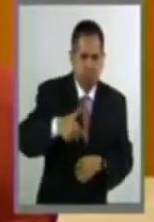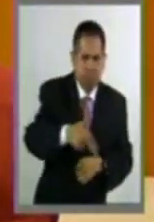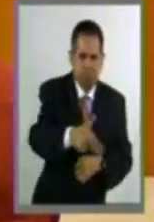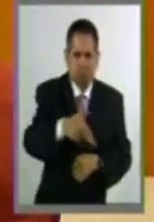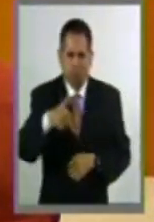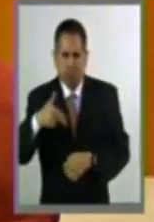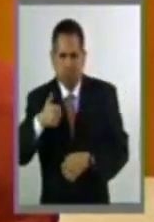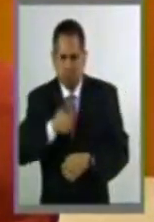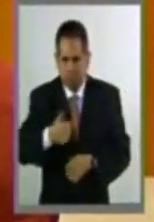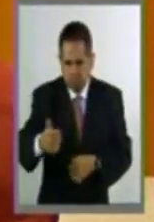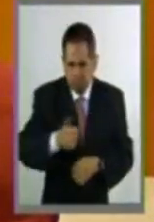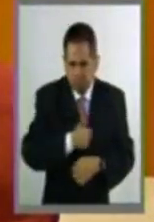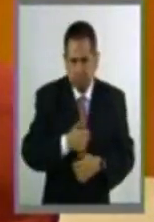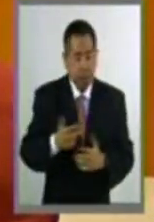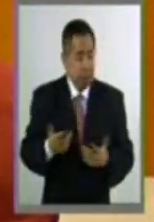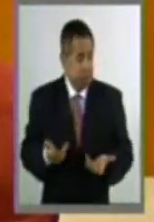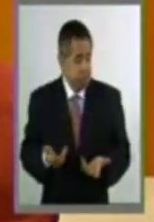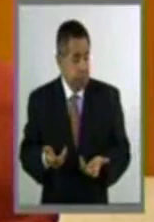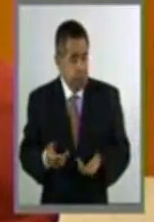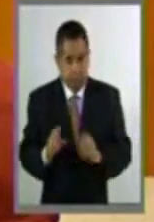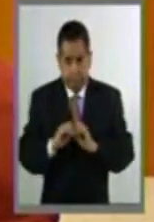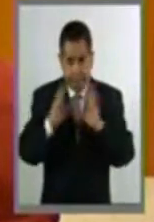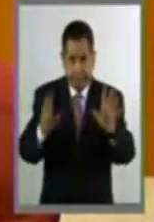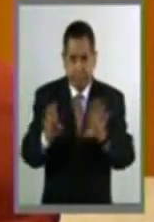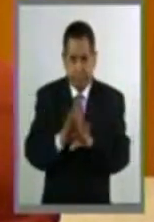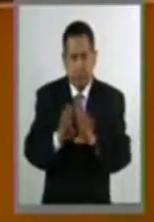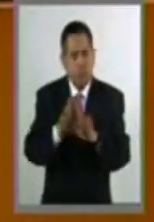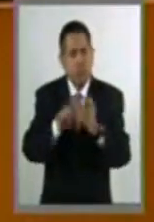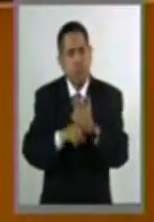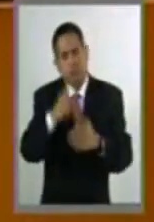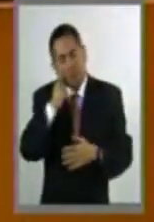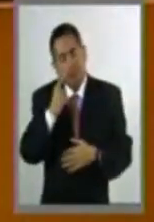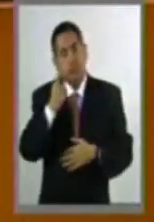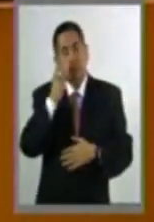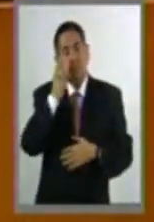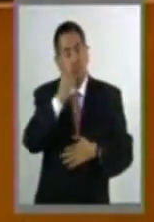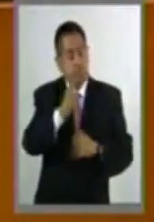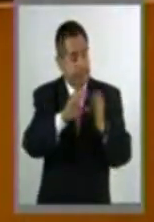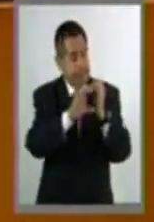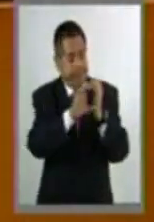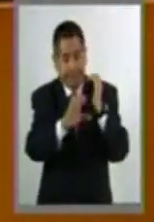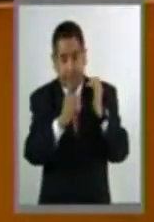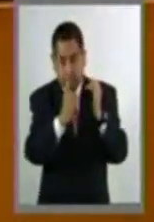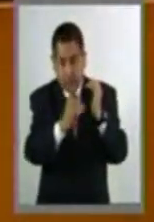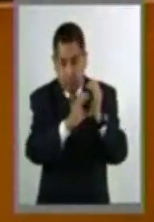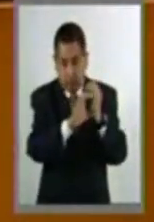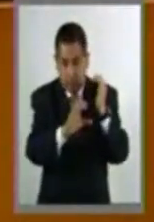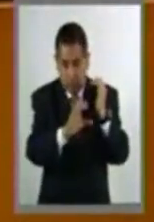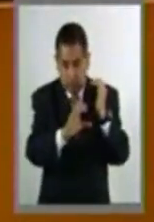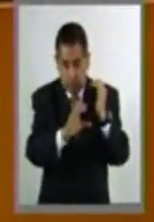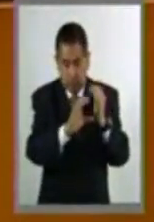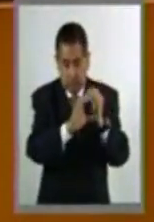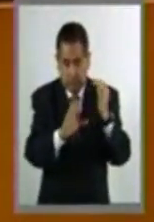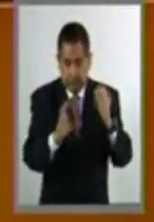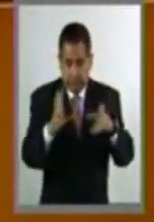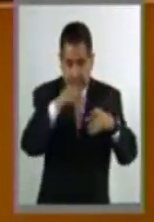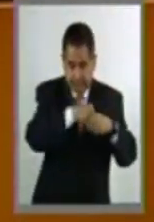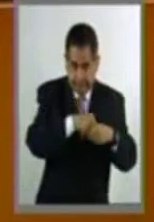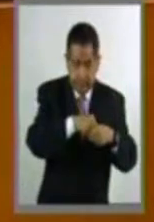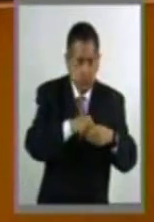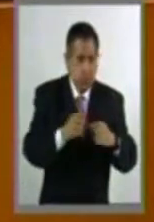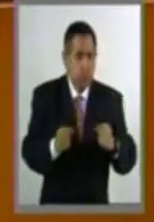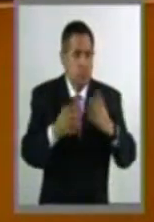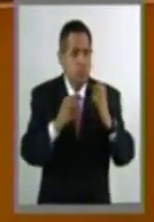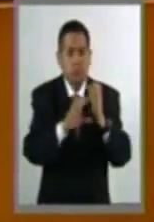La situación es evidente, tan solo al considerar que una sola unidad del transporte público, un camión, es capaz